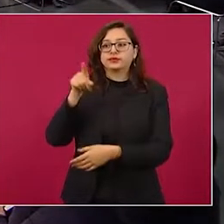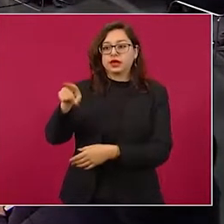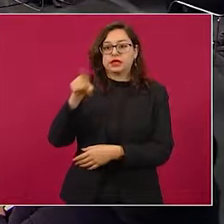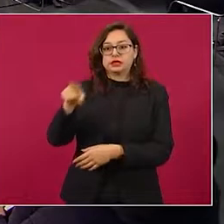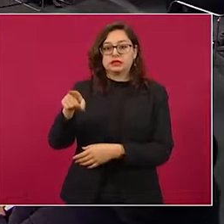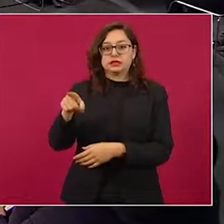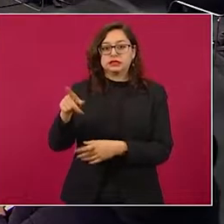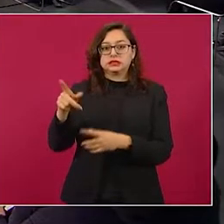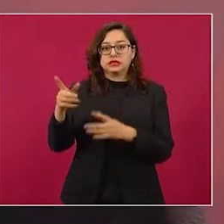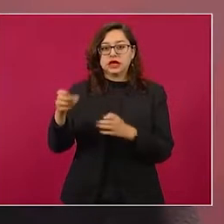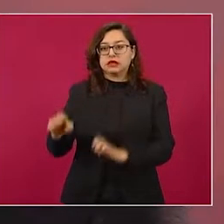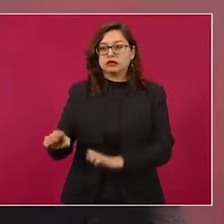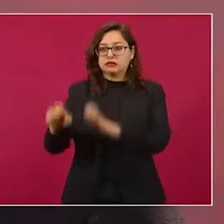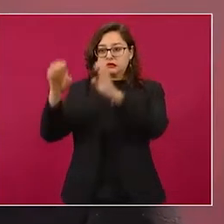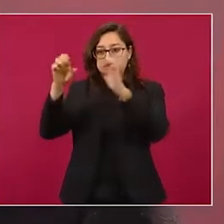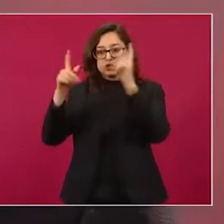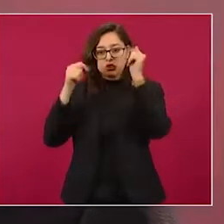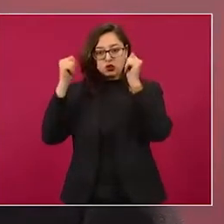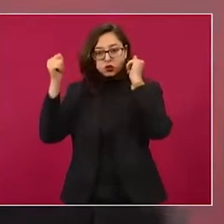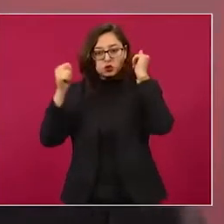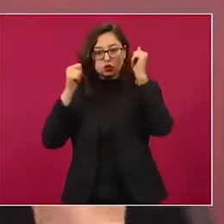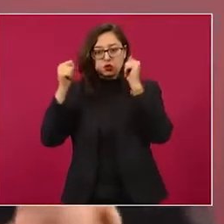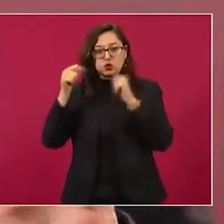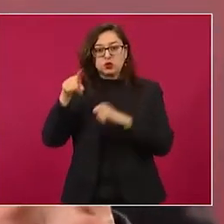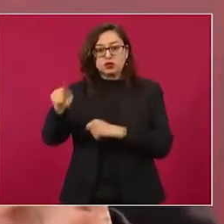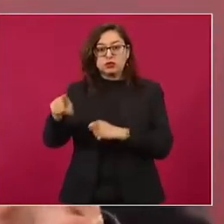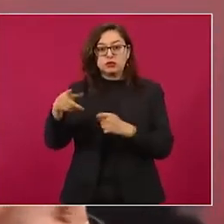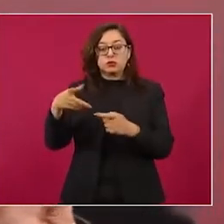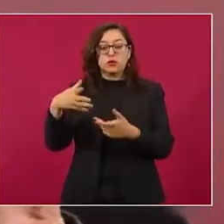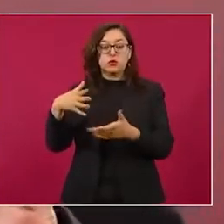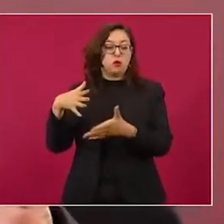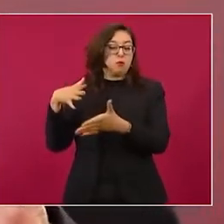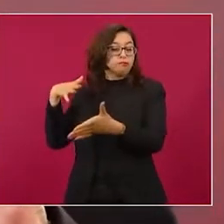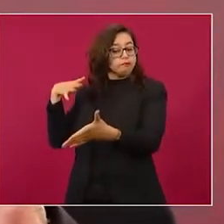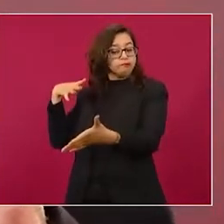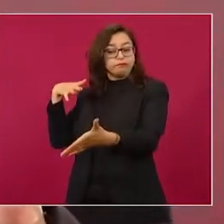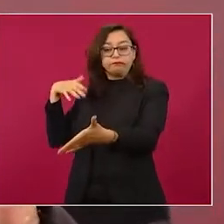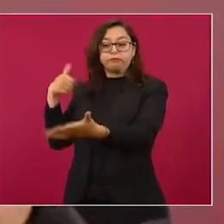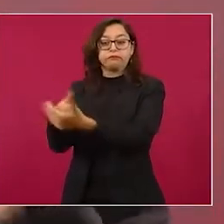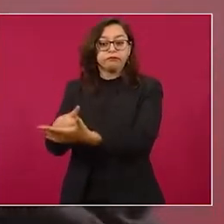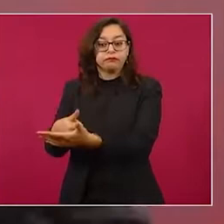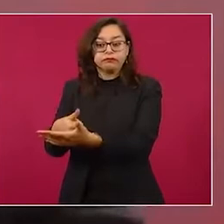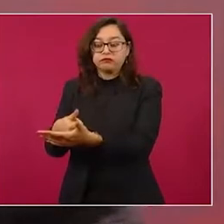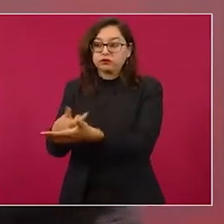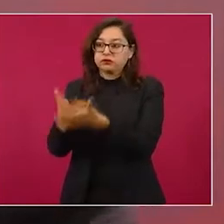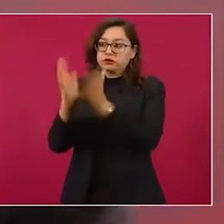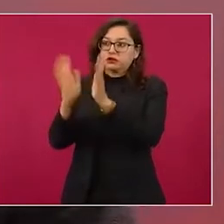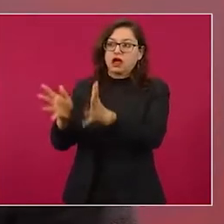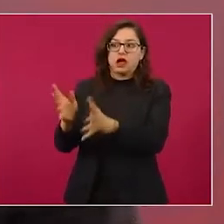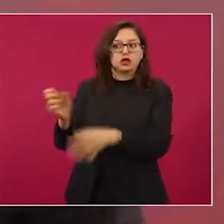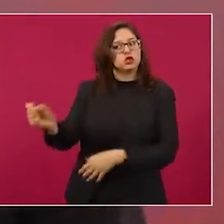turismo y eso lo detuvo, porque